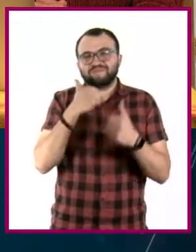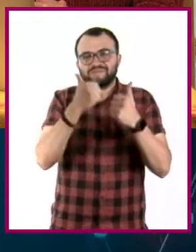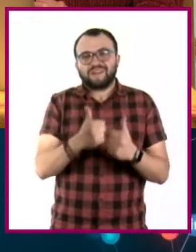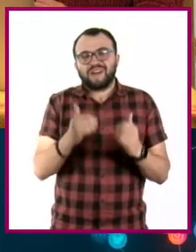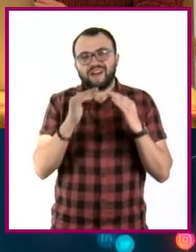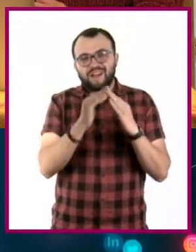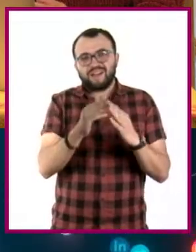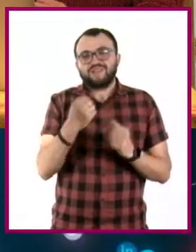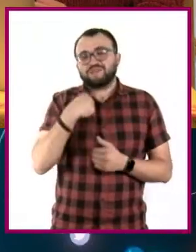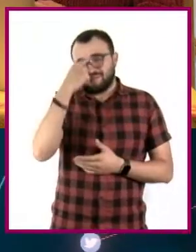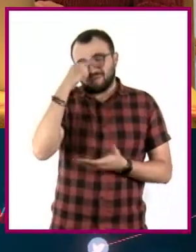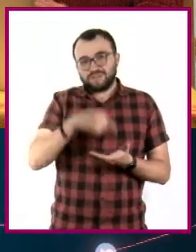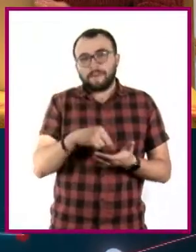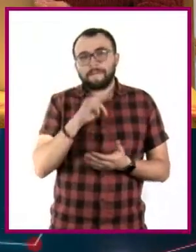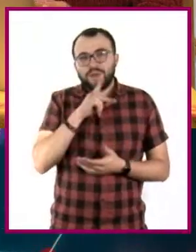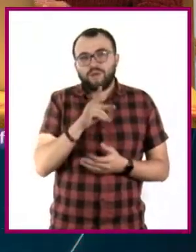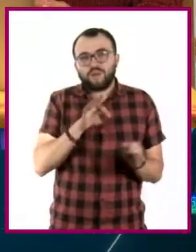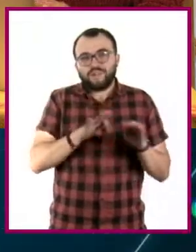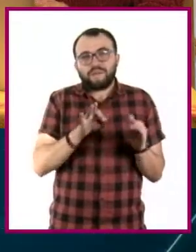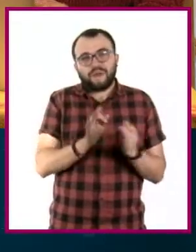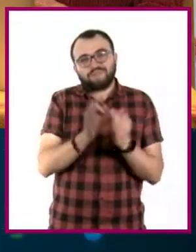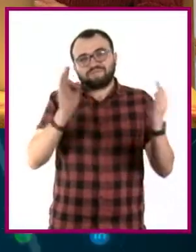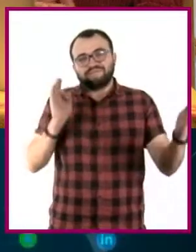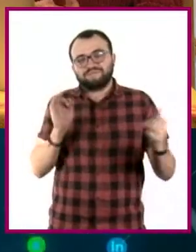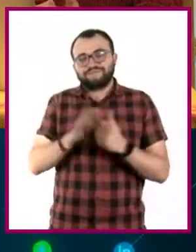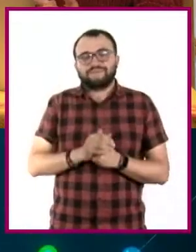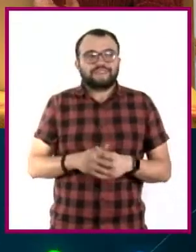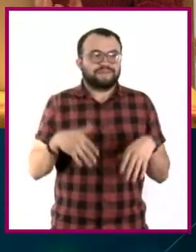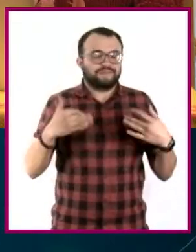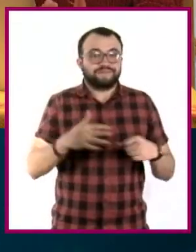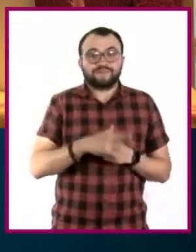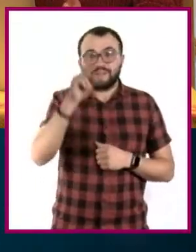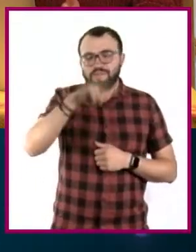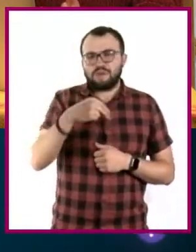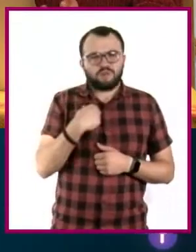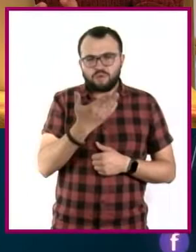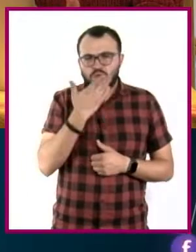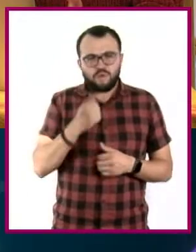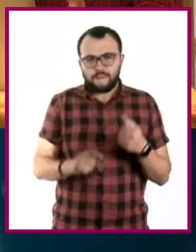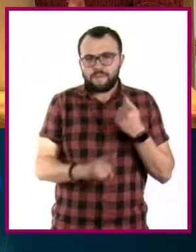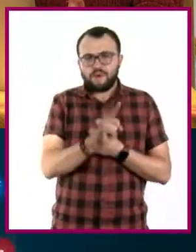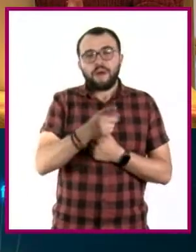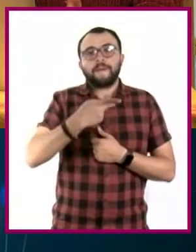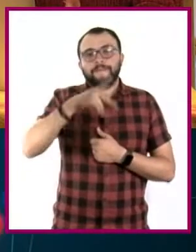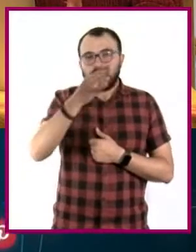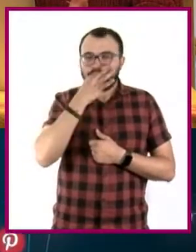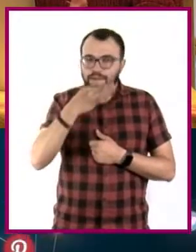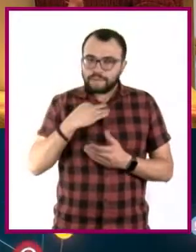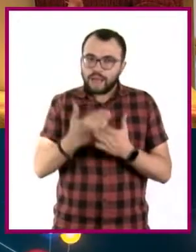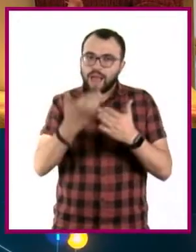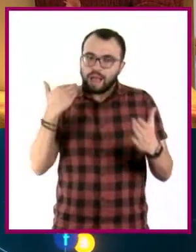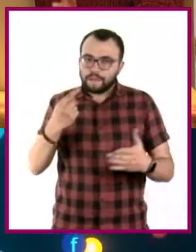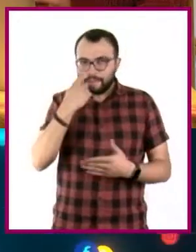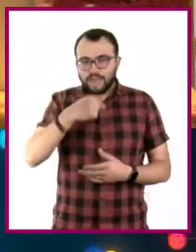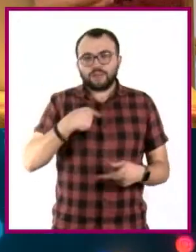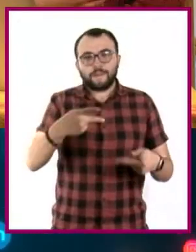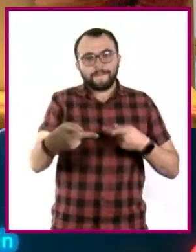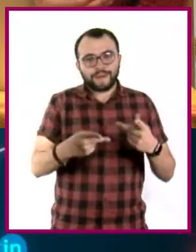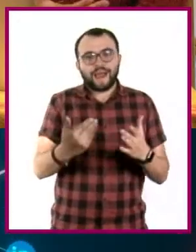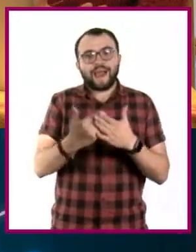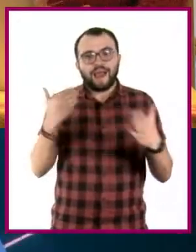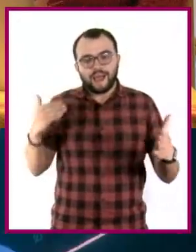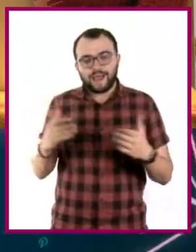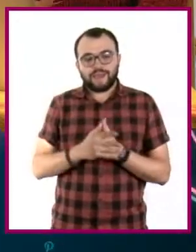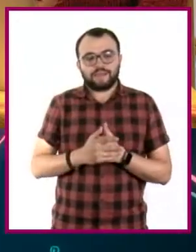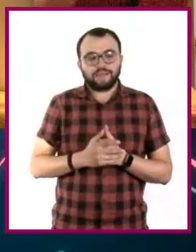que podríamos trabajar a distancia. Ay, Memo, la verdad es que no tengo problema, pero me hubieras avisado para planearlo. Aunque